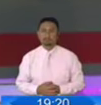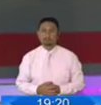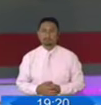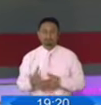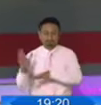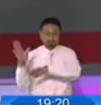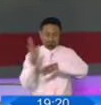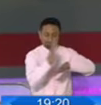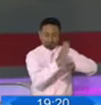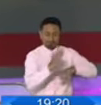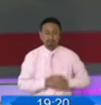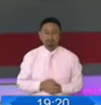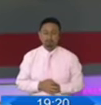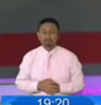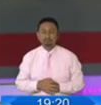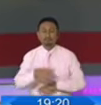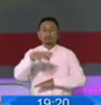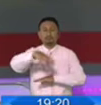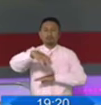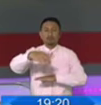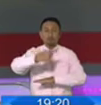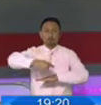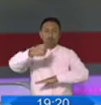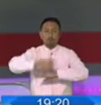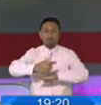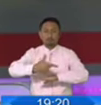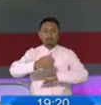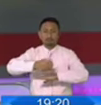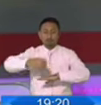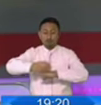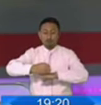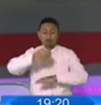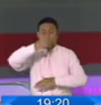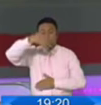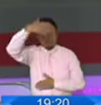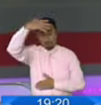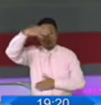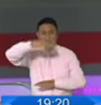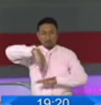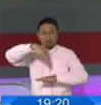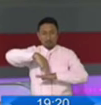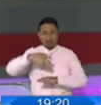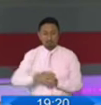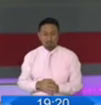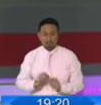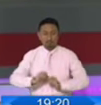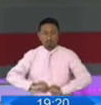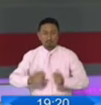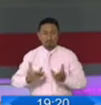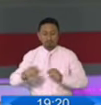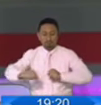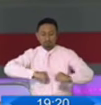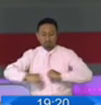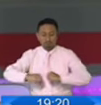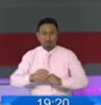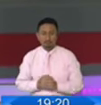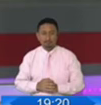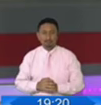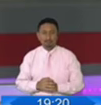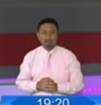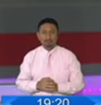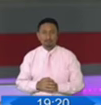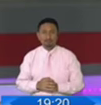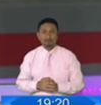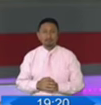Cambiamos de ámbito informativo. En las provincias del Guayas, El Oro, Santo Domingo y Manabí se realizó el operativo